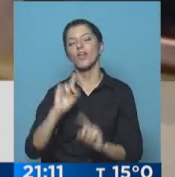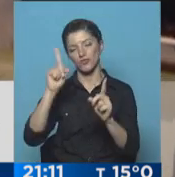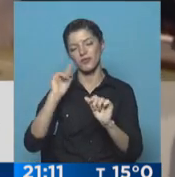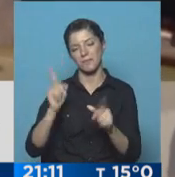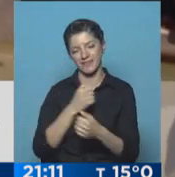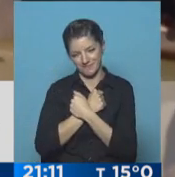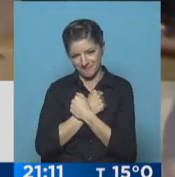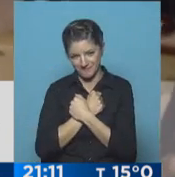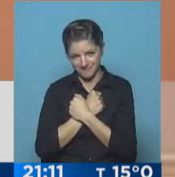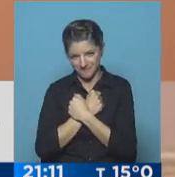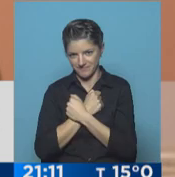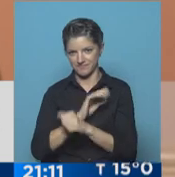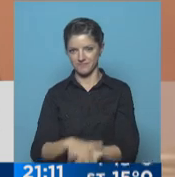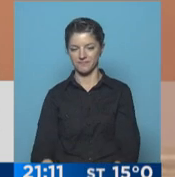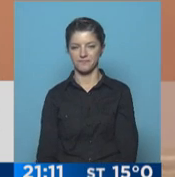los amo.